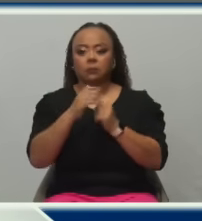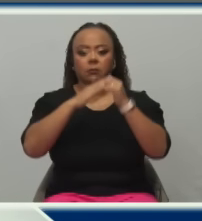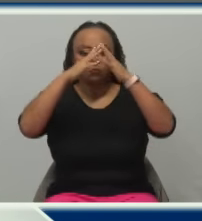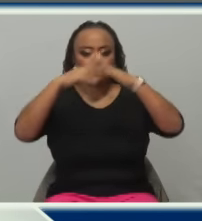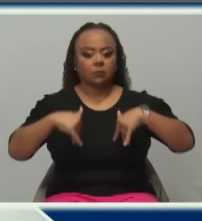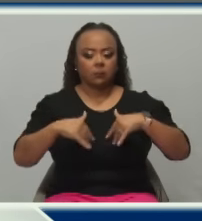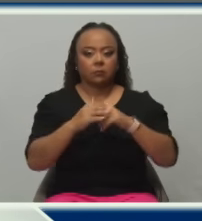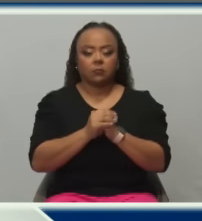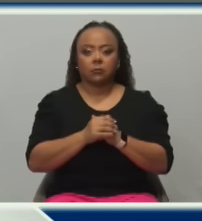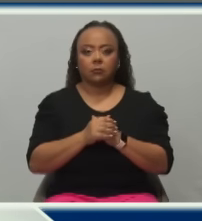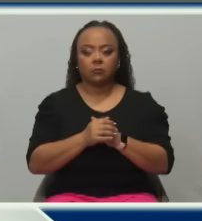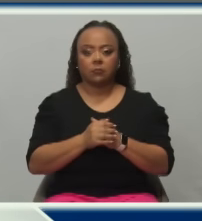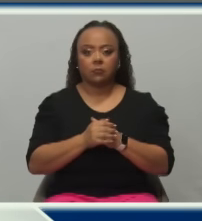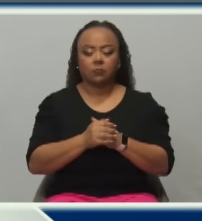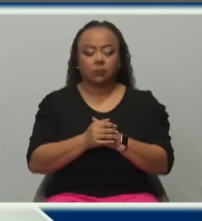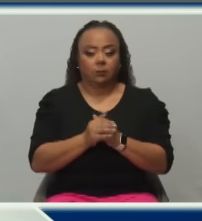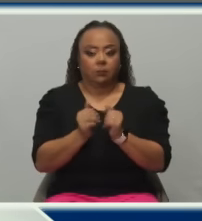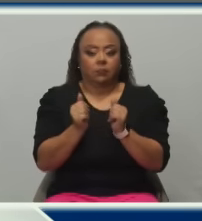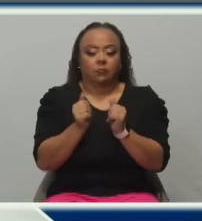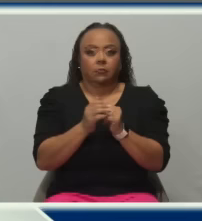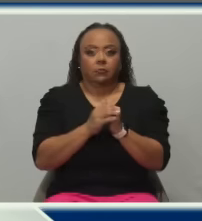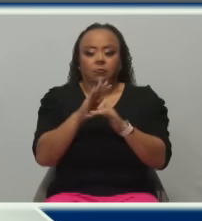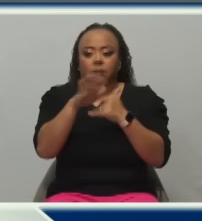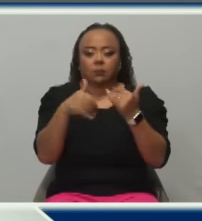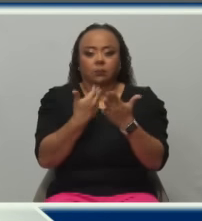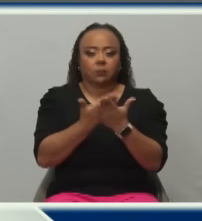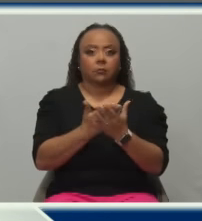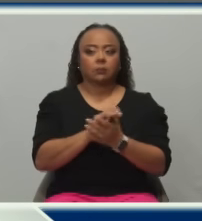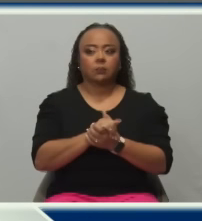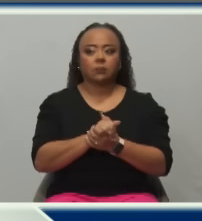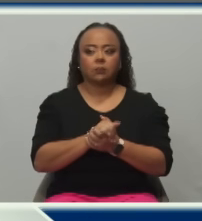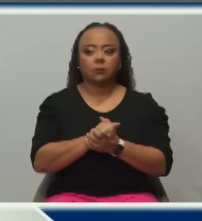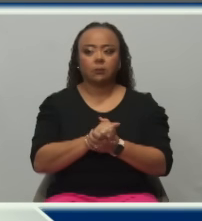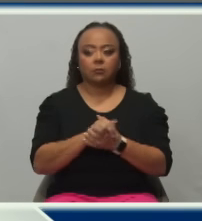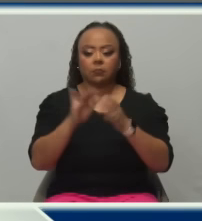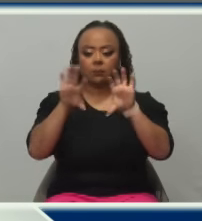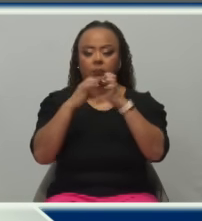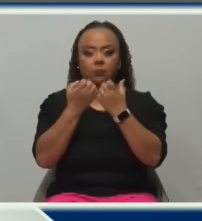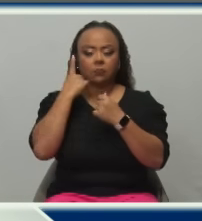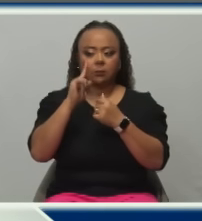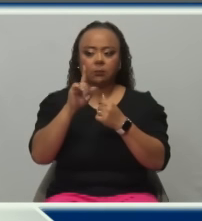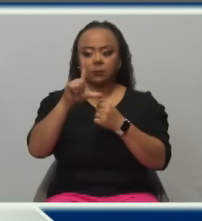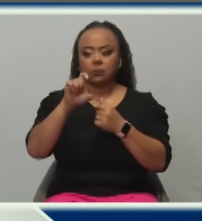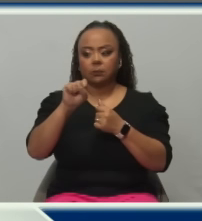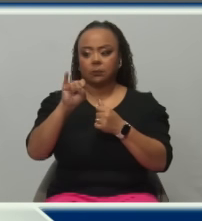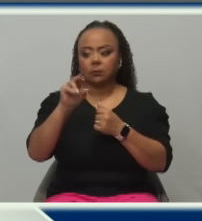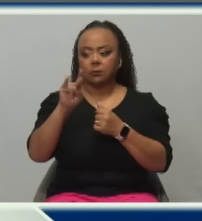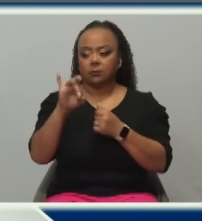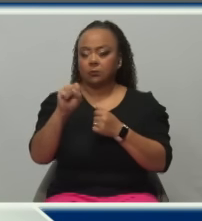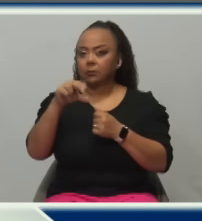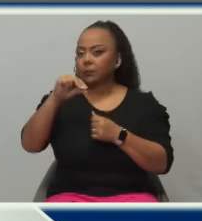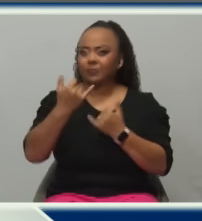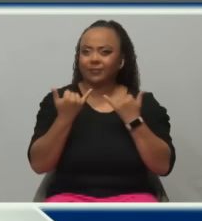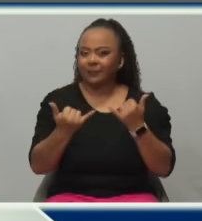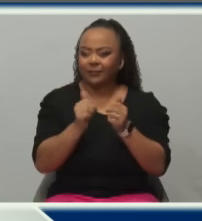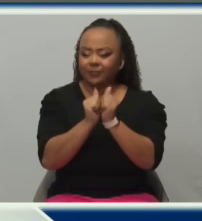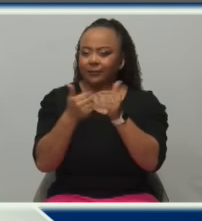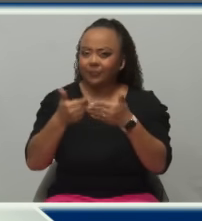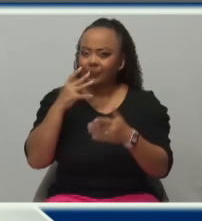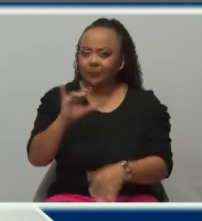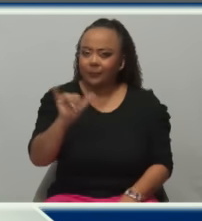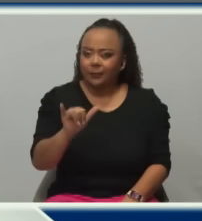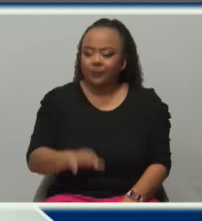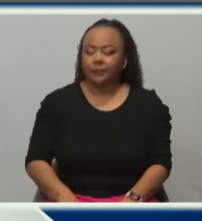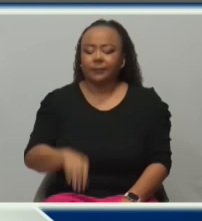ajedrez casi que como un dominó Perdón casi que todo el el plantel por lesiones y no es de ahora es del torneo pasado